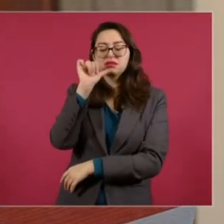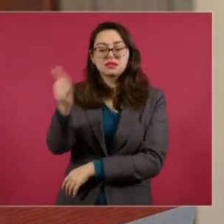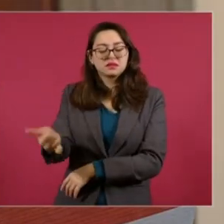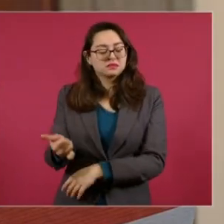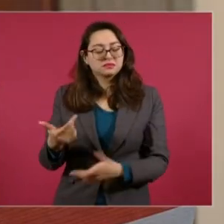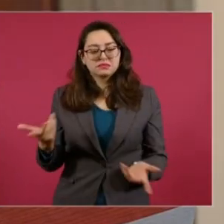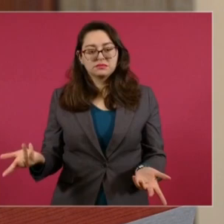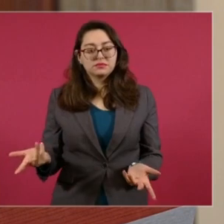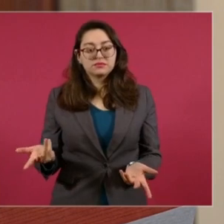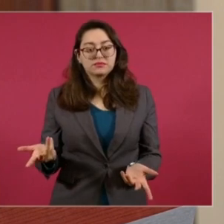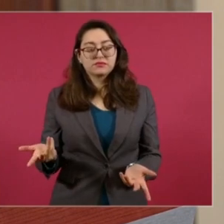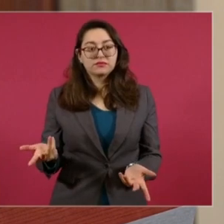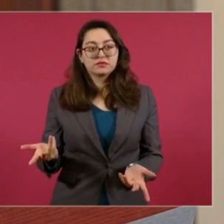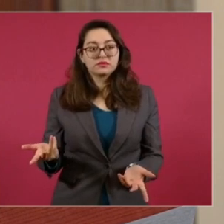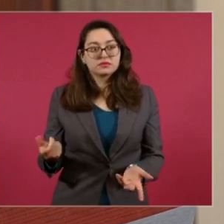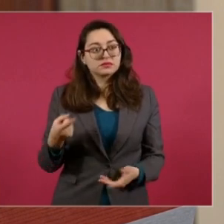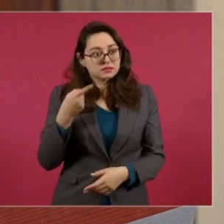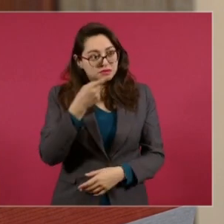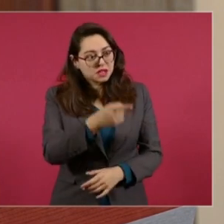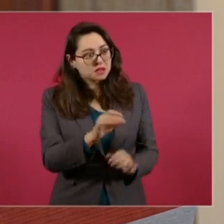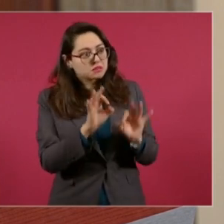hicieron sus pedazos de muro,